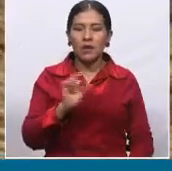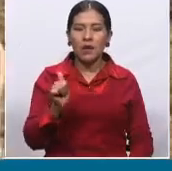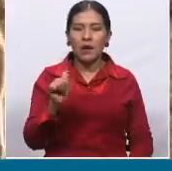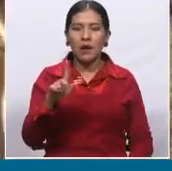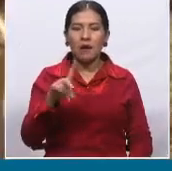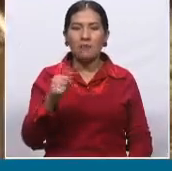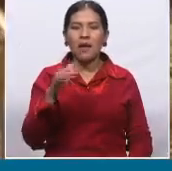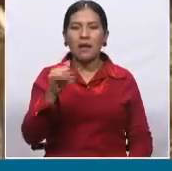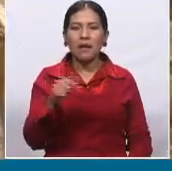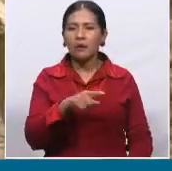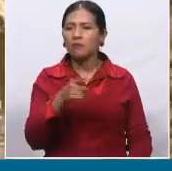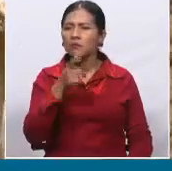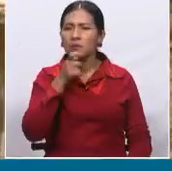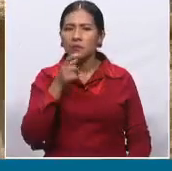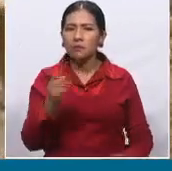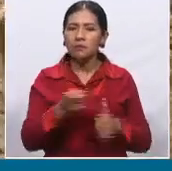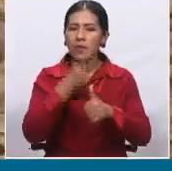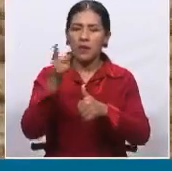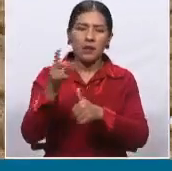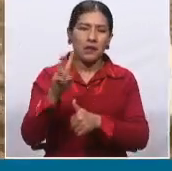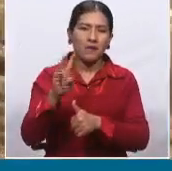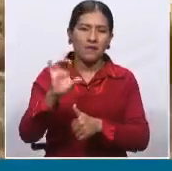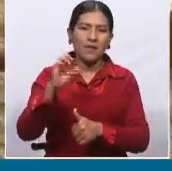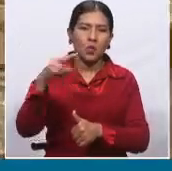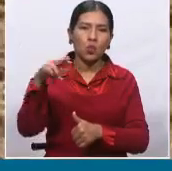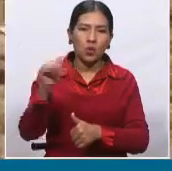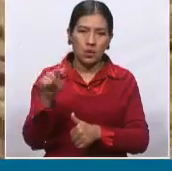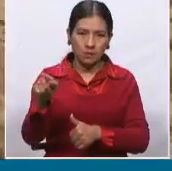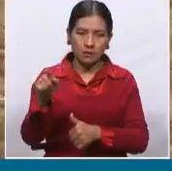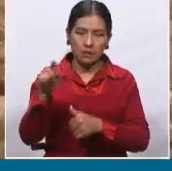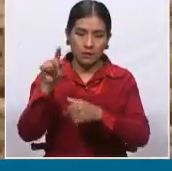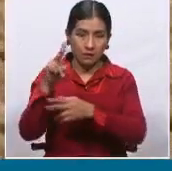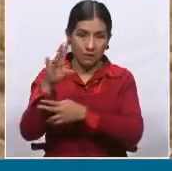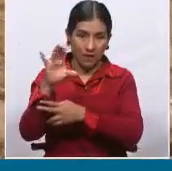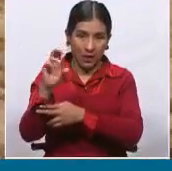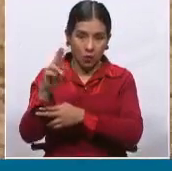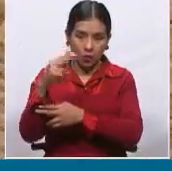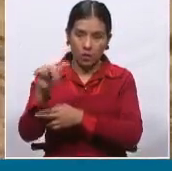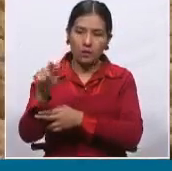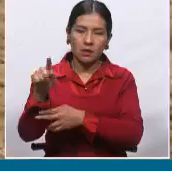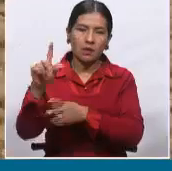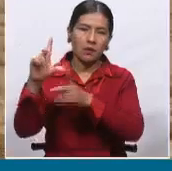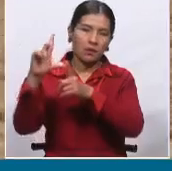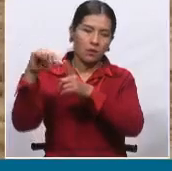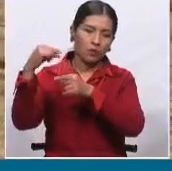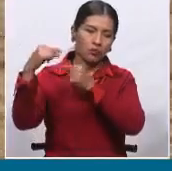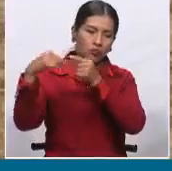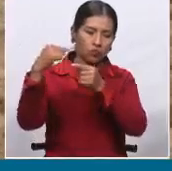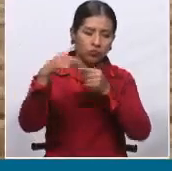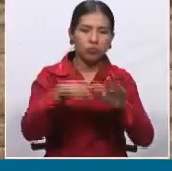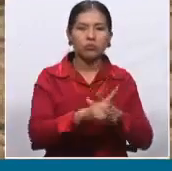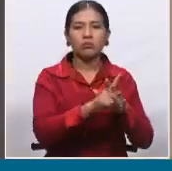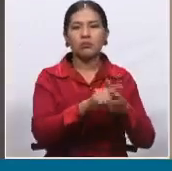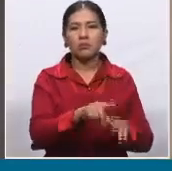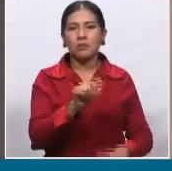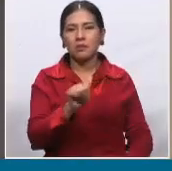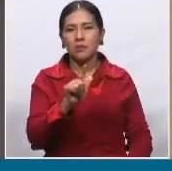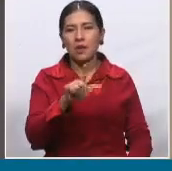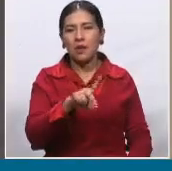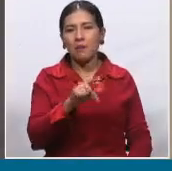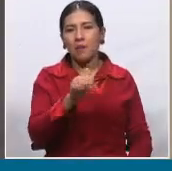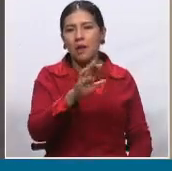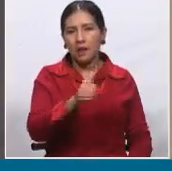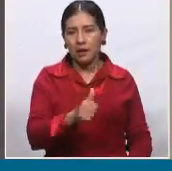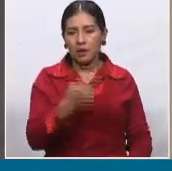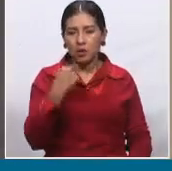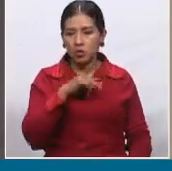alpaca es la vicuña. Es decir, de la vicuña desciende la alpaca. Esta es la relación que